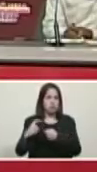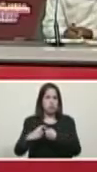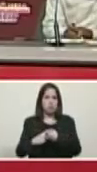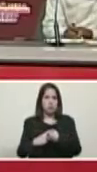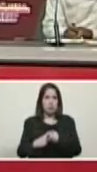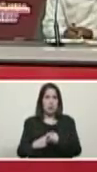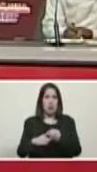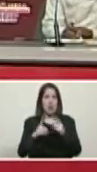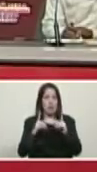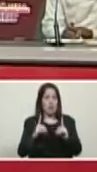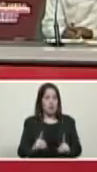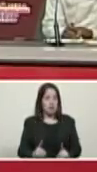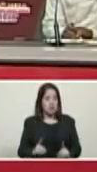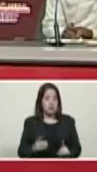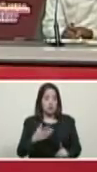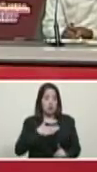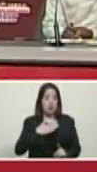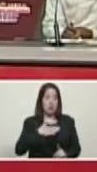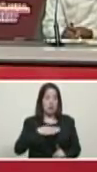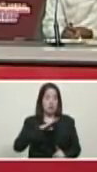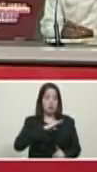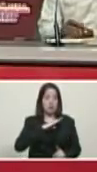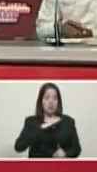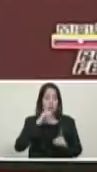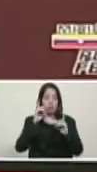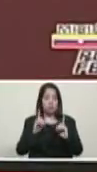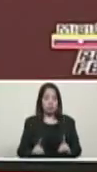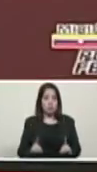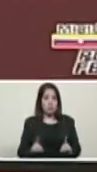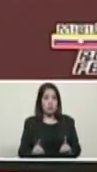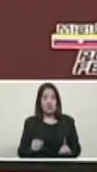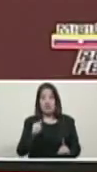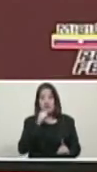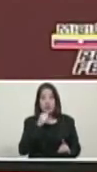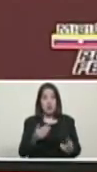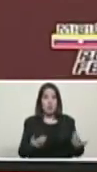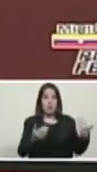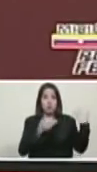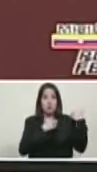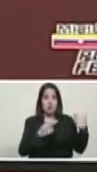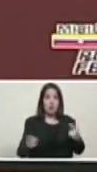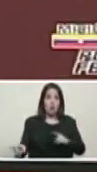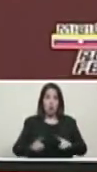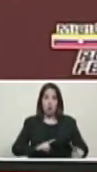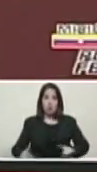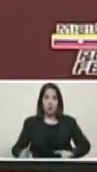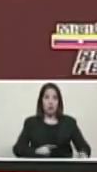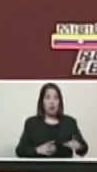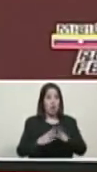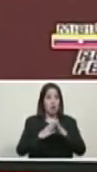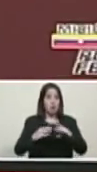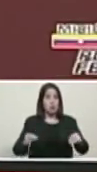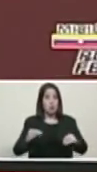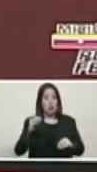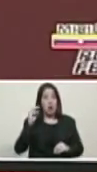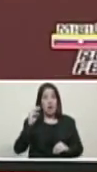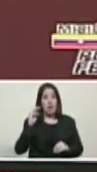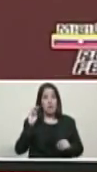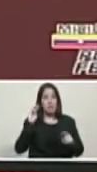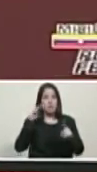a las decisiones que tomo quienes se encarguen de la coordinación de toda la misión